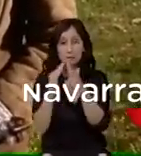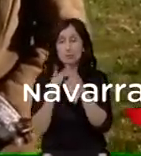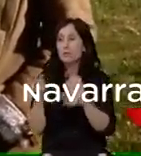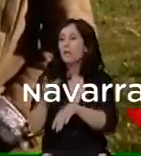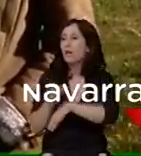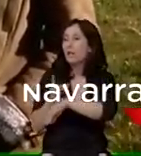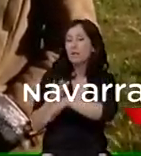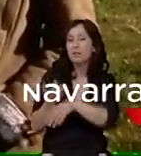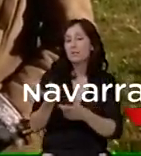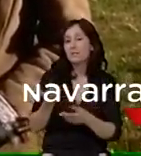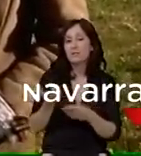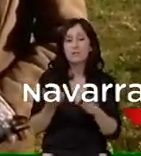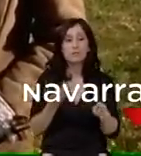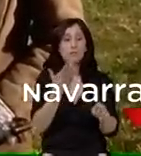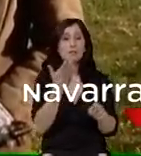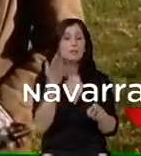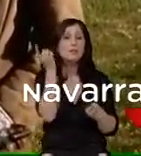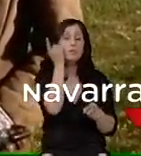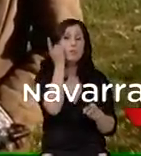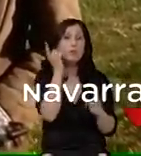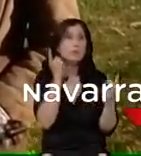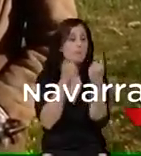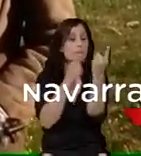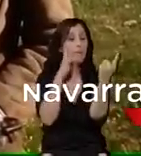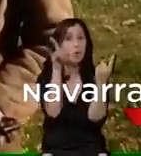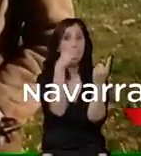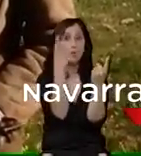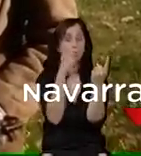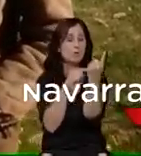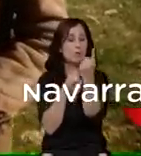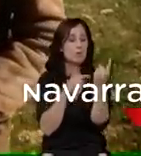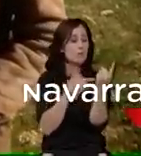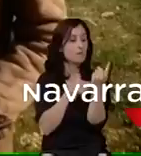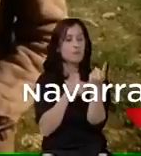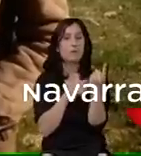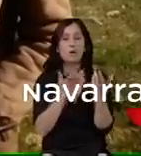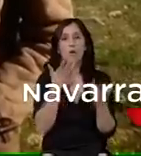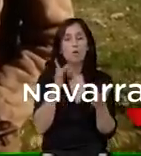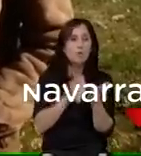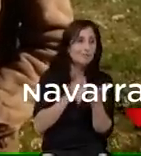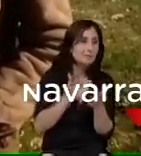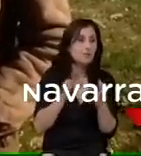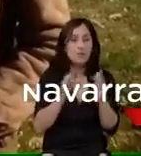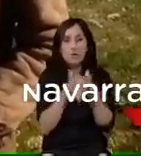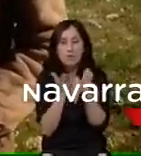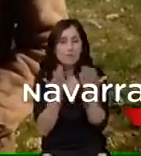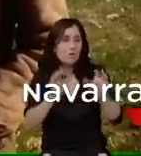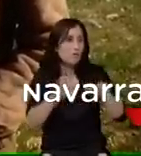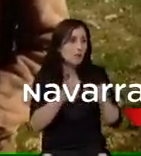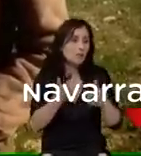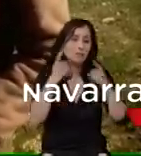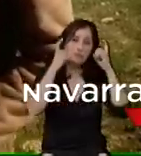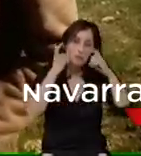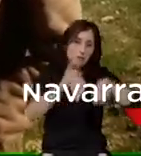Hombre, pues con el teléfono donde hay cobertura, y si no puedes leer, te llevas algún libro, la radio, o matas el tiempo de cualquier manera.